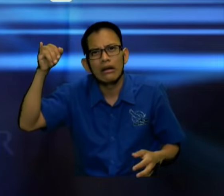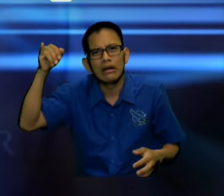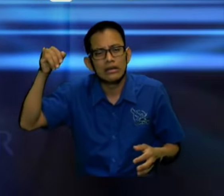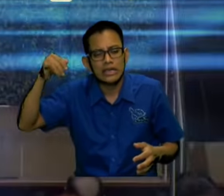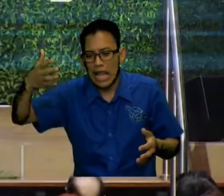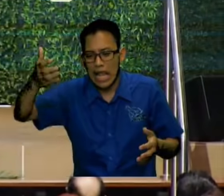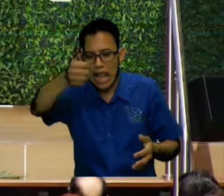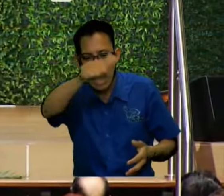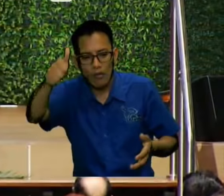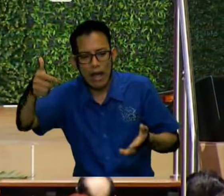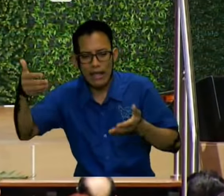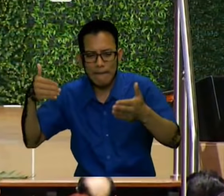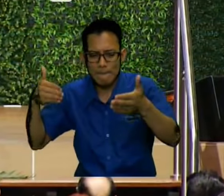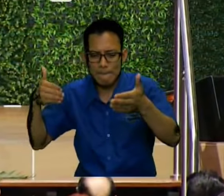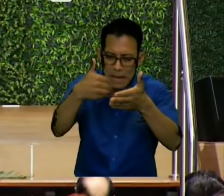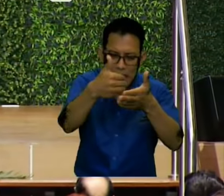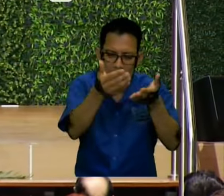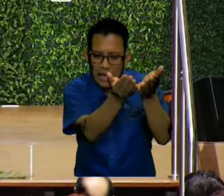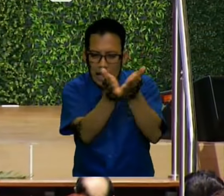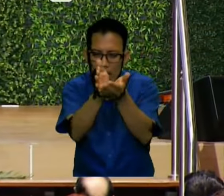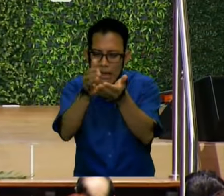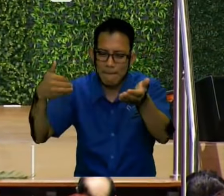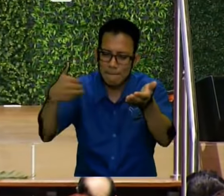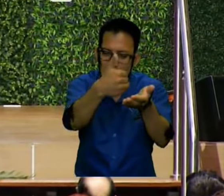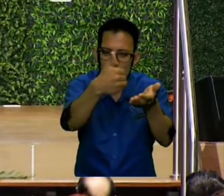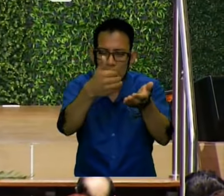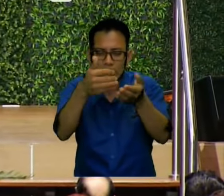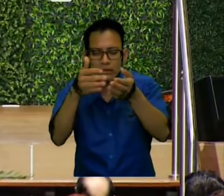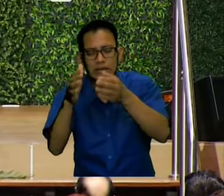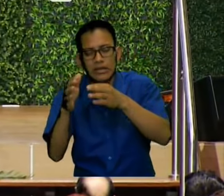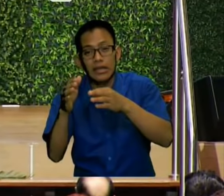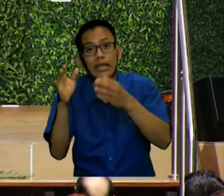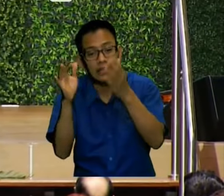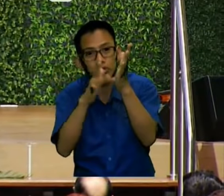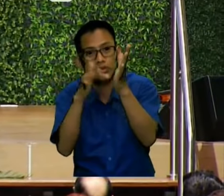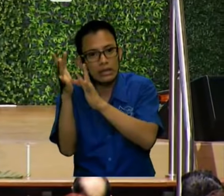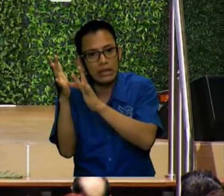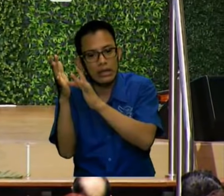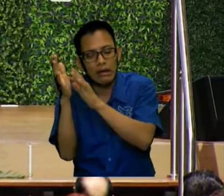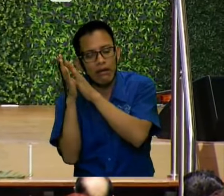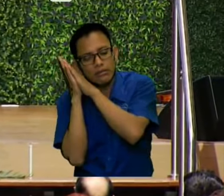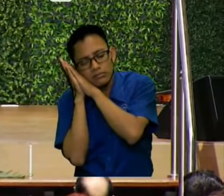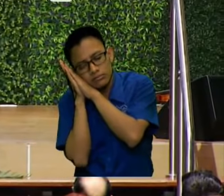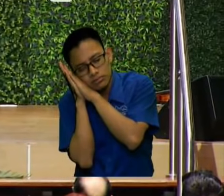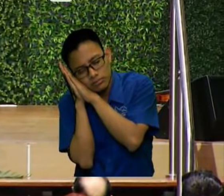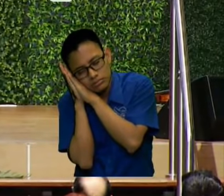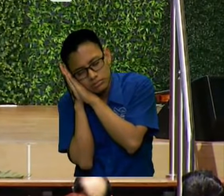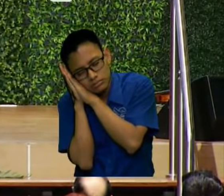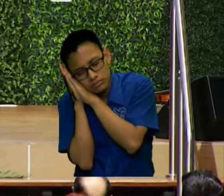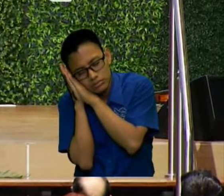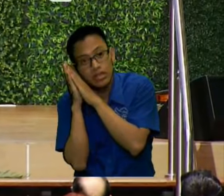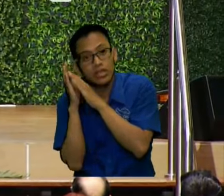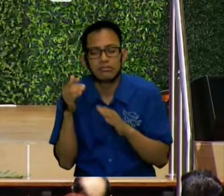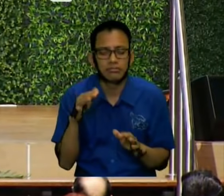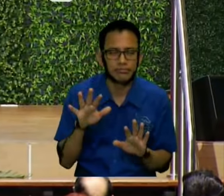el agua, le entraba, y él no es que se estuviera haciendo el dormido, o sea, yo me imagino, perdón, Señor, si no era